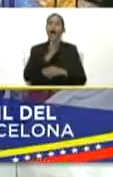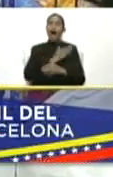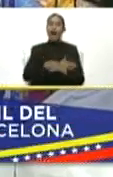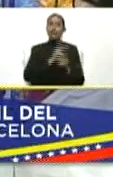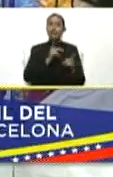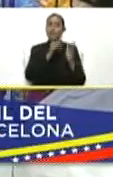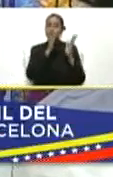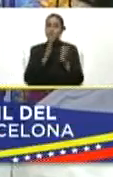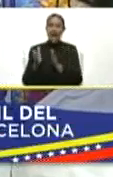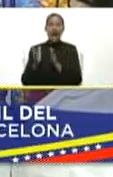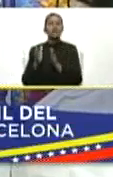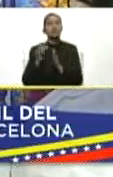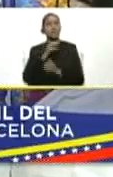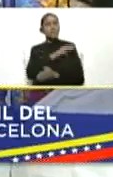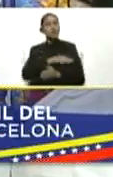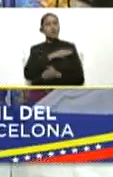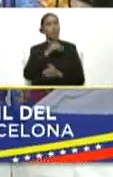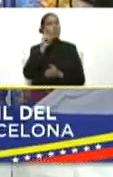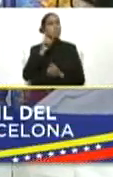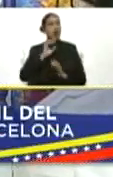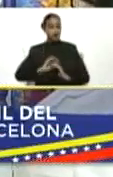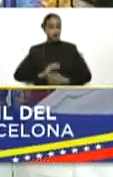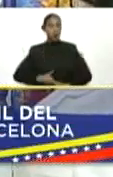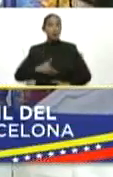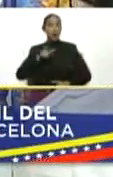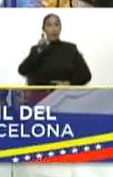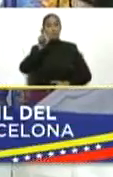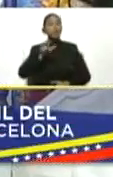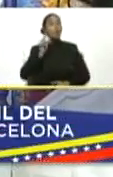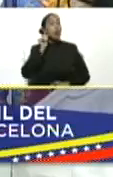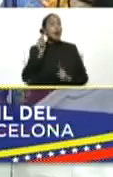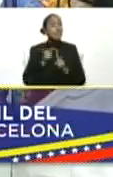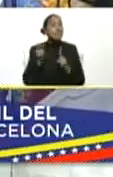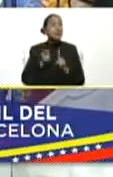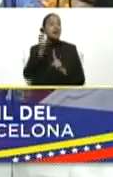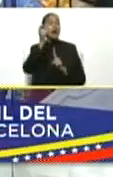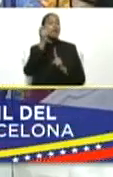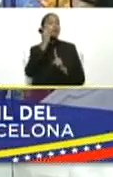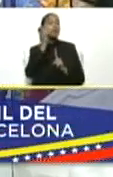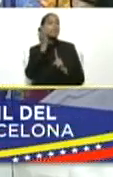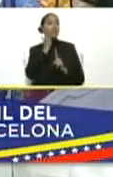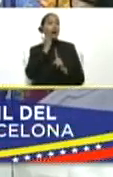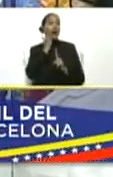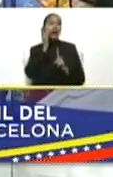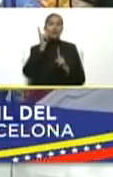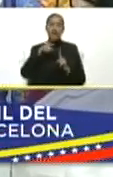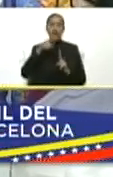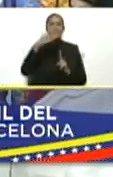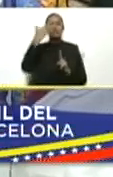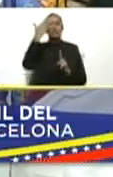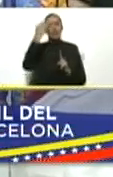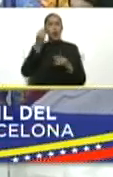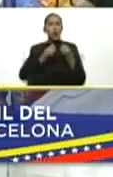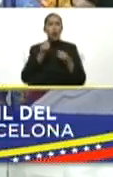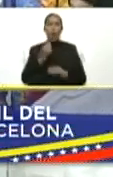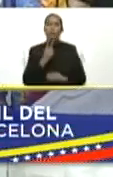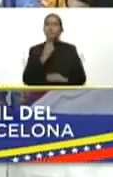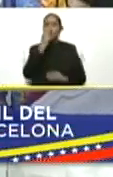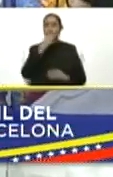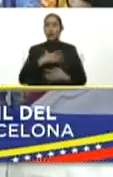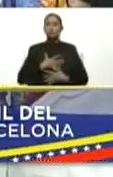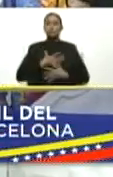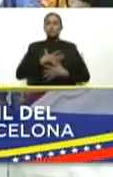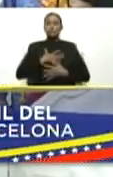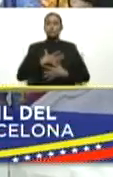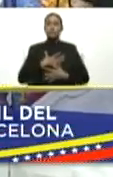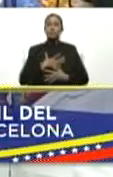mujer cuando ya llega, sobre todo las primerizas, estén entrenadas, sepan respirar, controlar